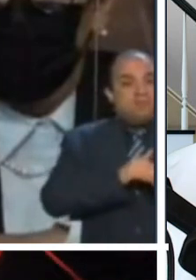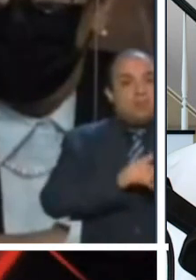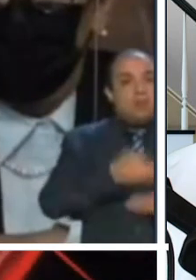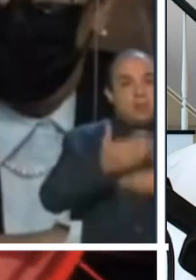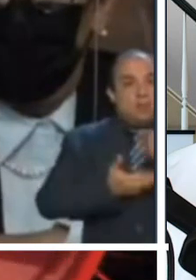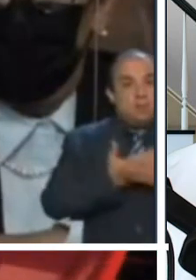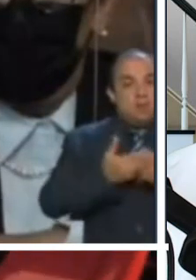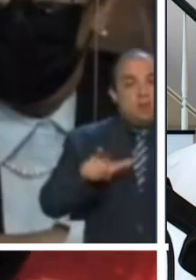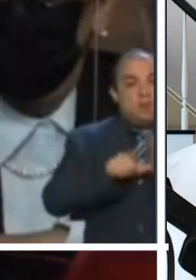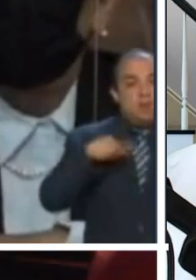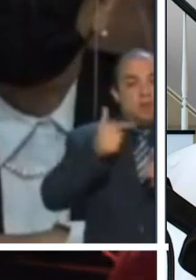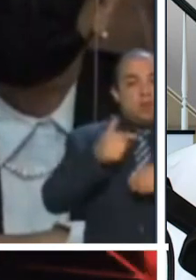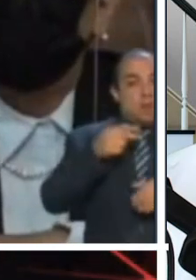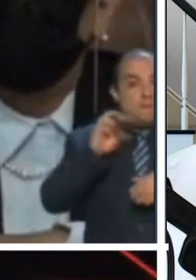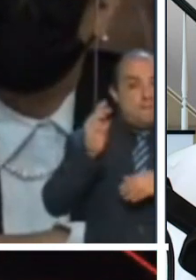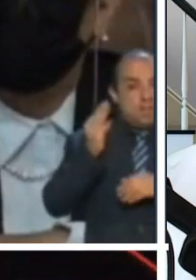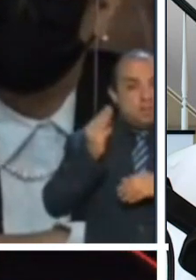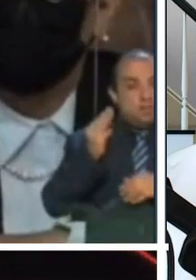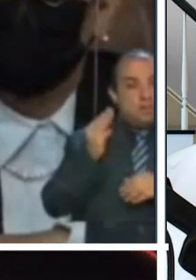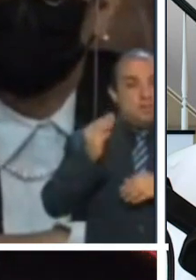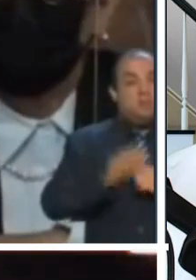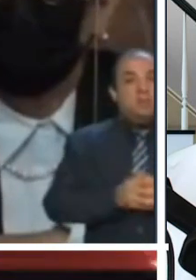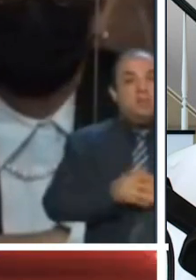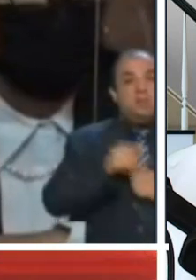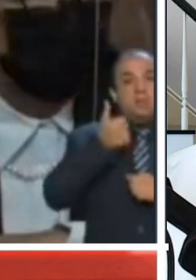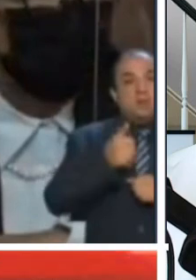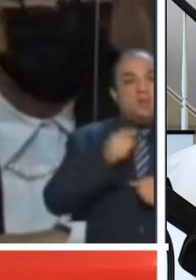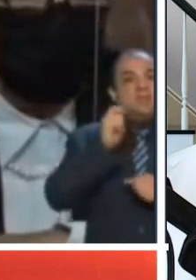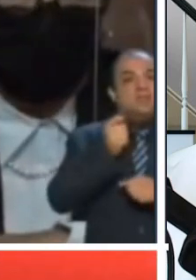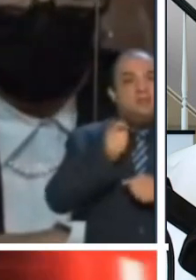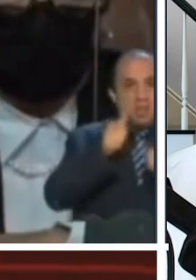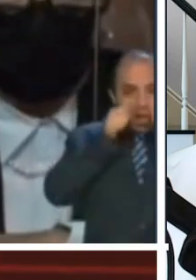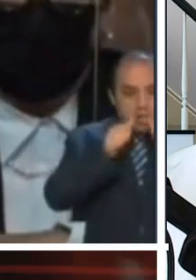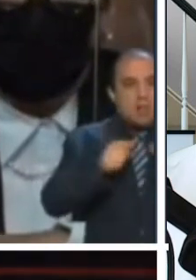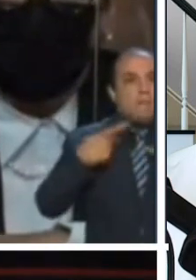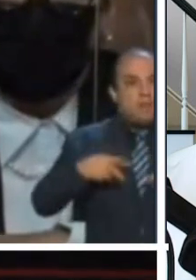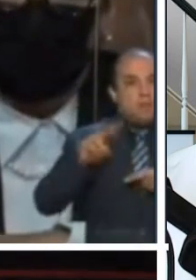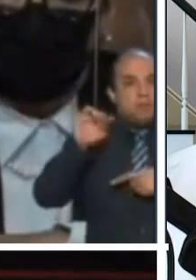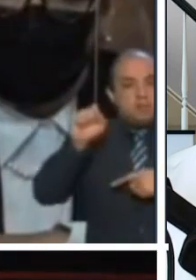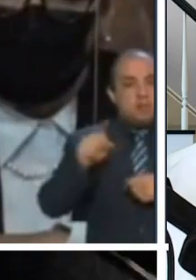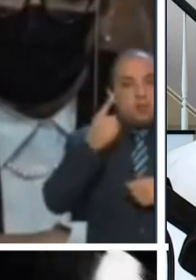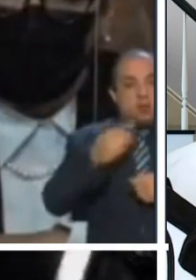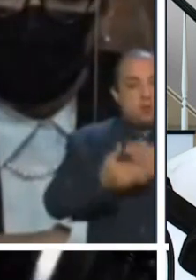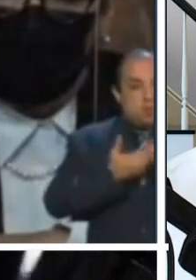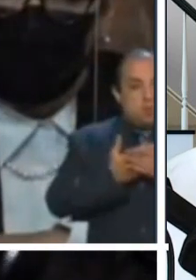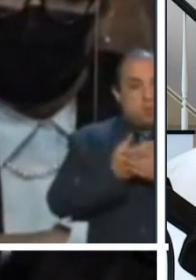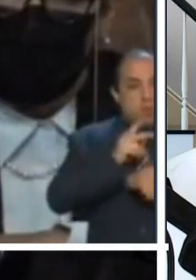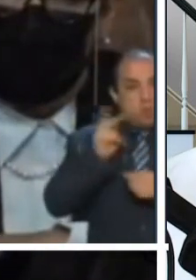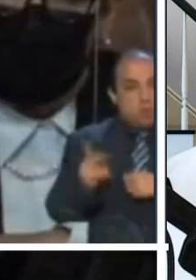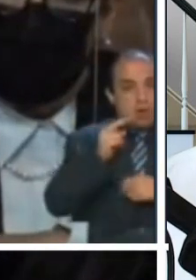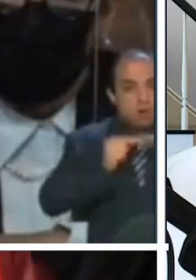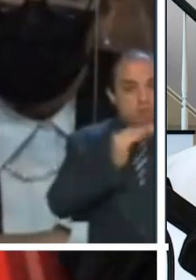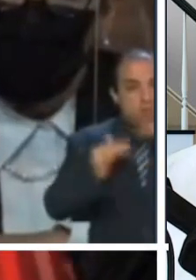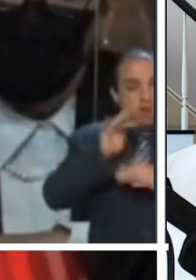mayo, lo primero para nosotros ha sido dar atención a las víctimas. Un servidor público de alto nivel está en